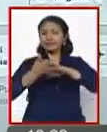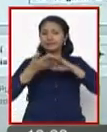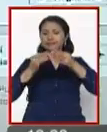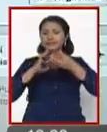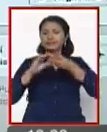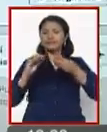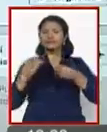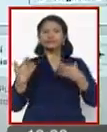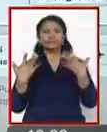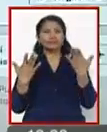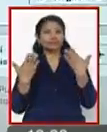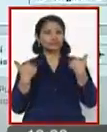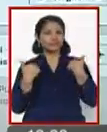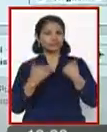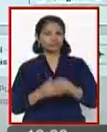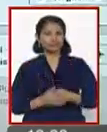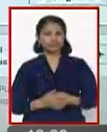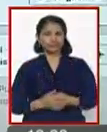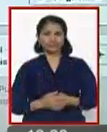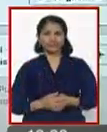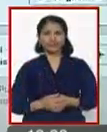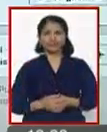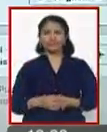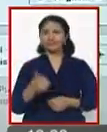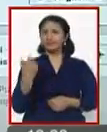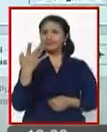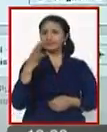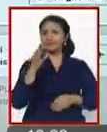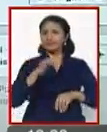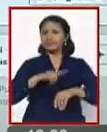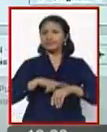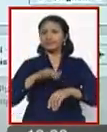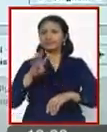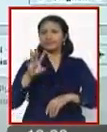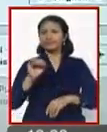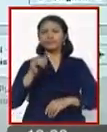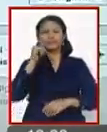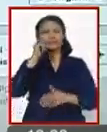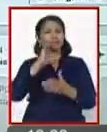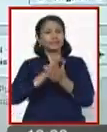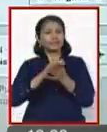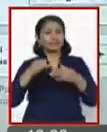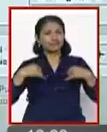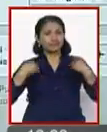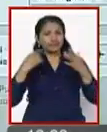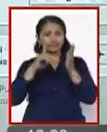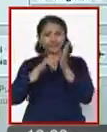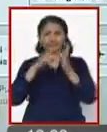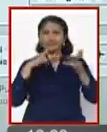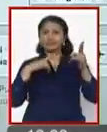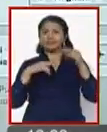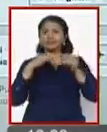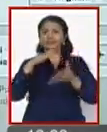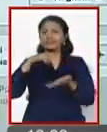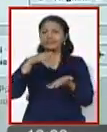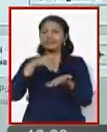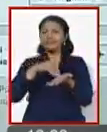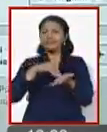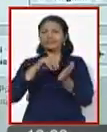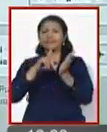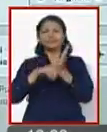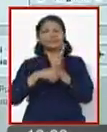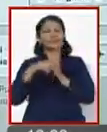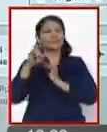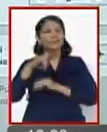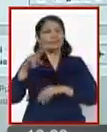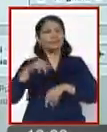que se emiten en nuestra edición, como es a las 19:40, Esposa Joven, luego viene Noticiero Central, obviamente, y a